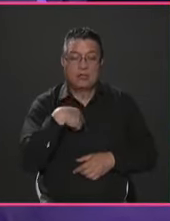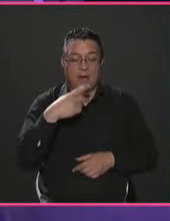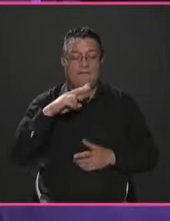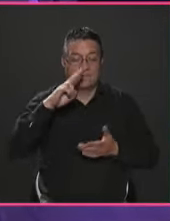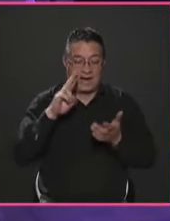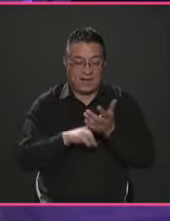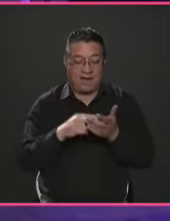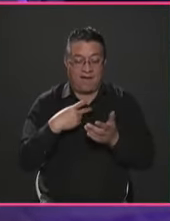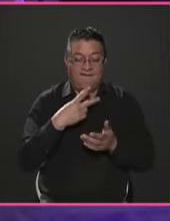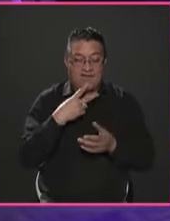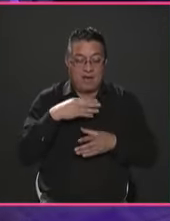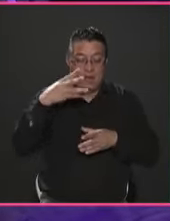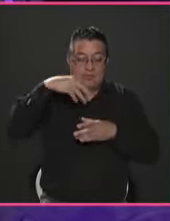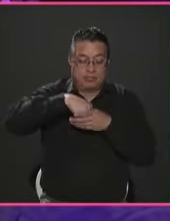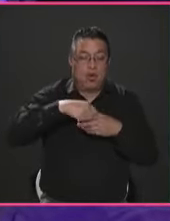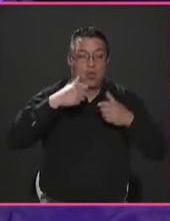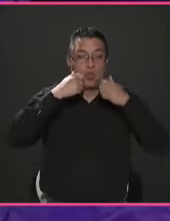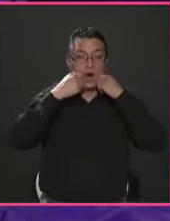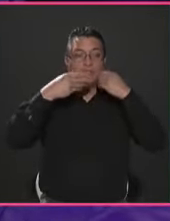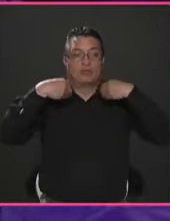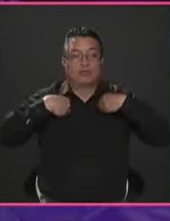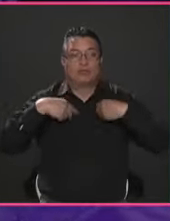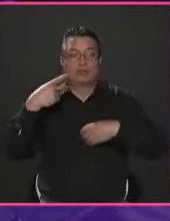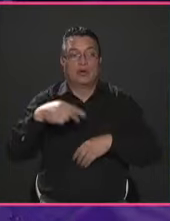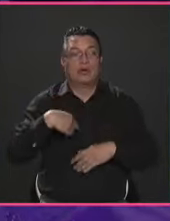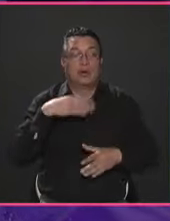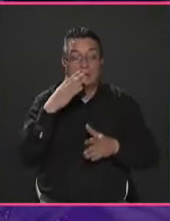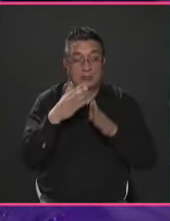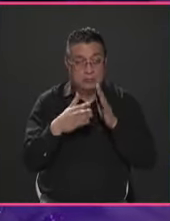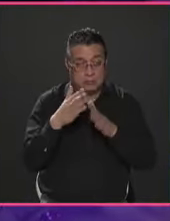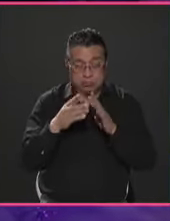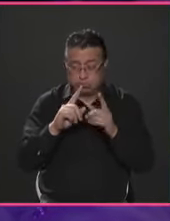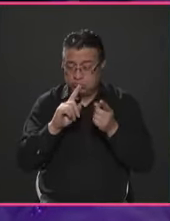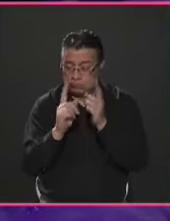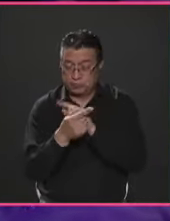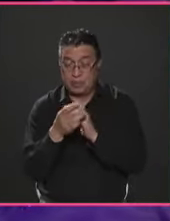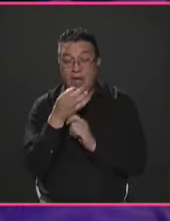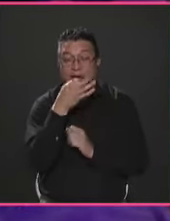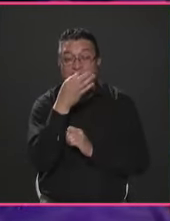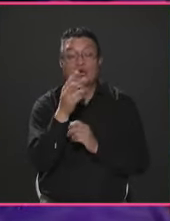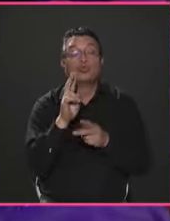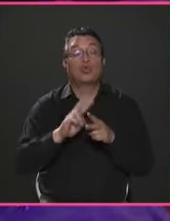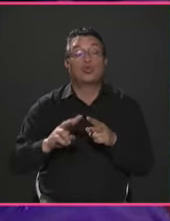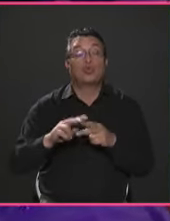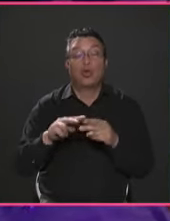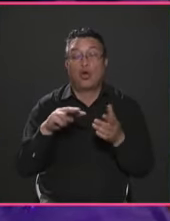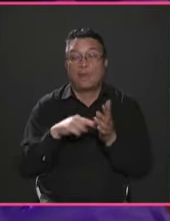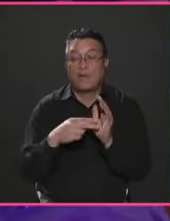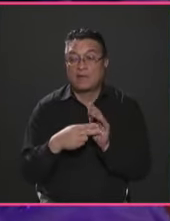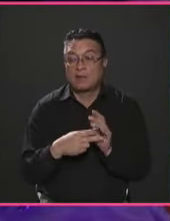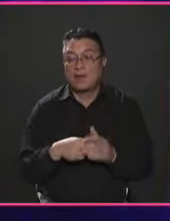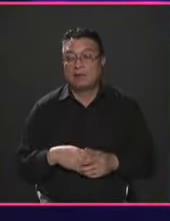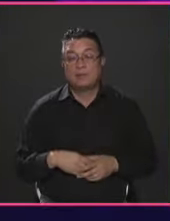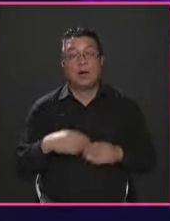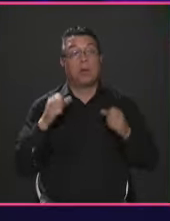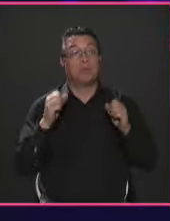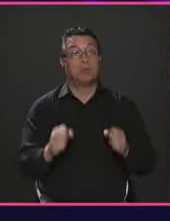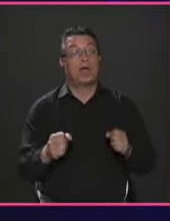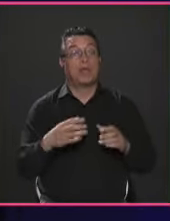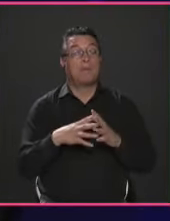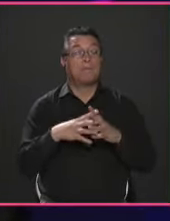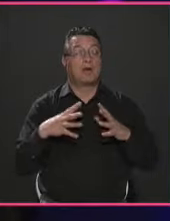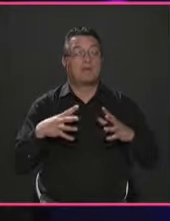dentro de nuestro cuerpo rápidamente voy a habl hablar sobre la solución de este problema para poder